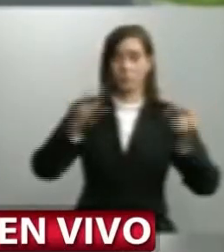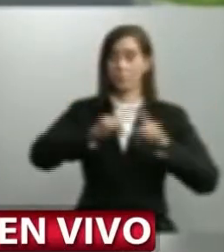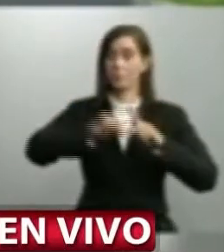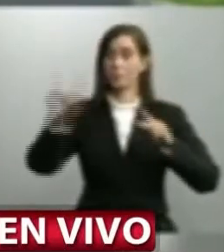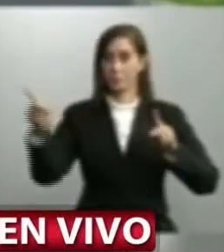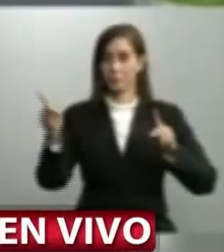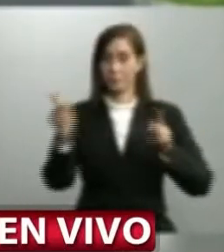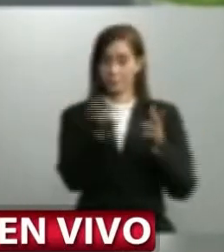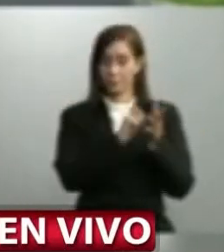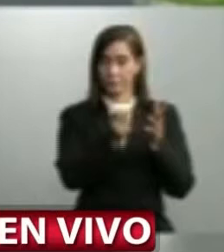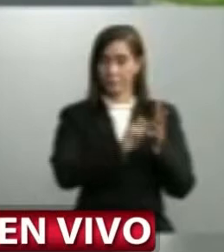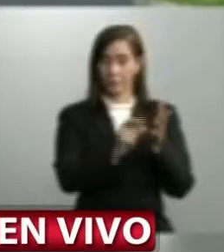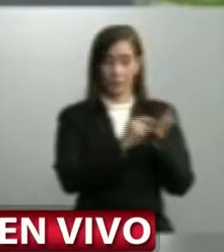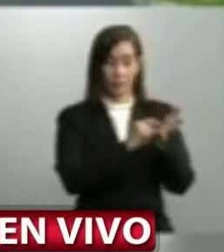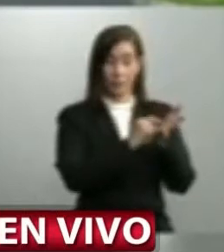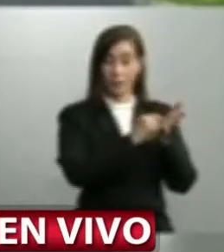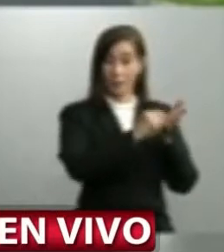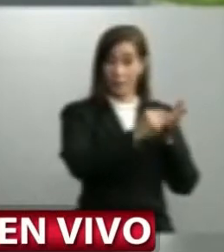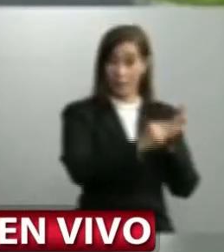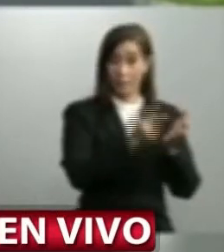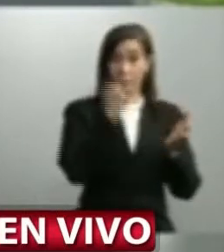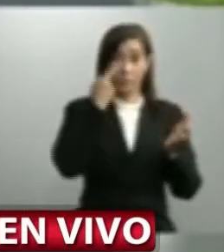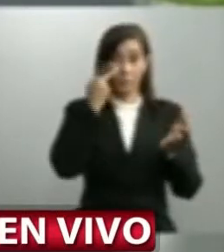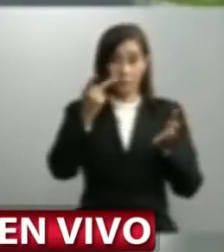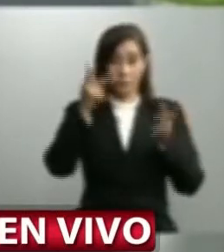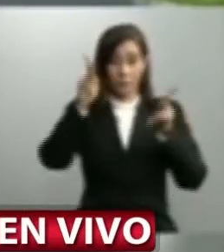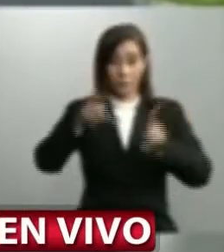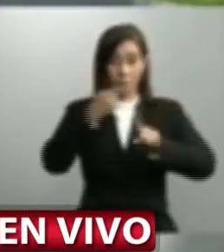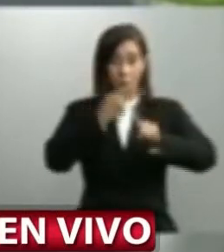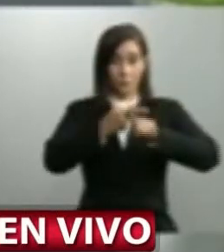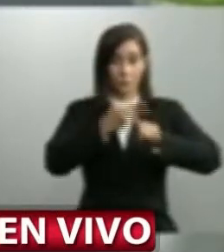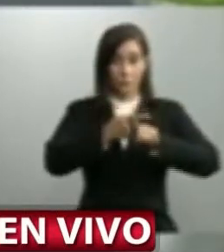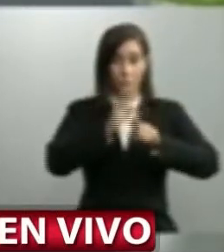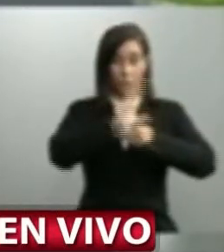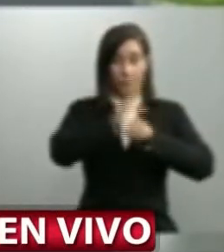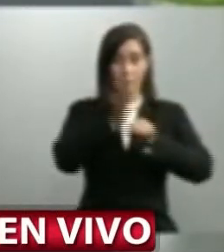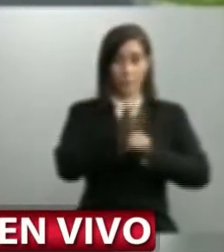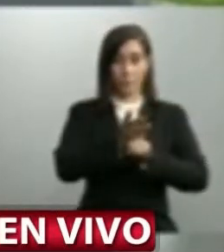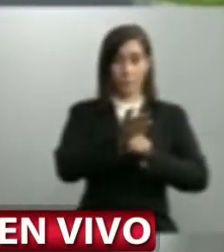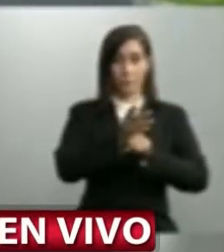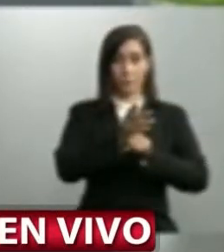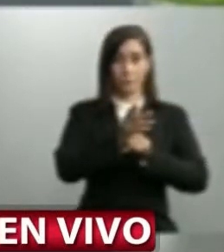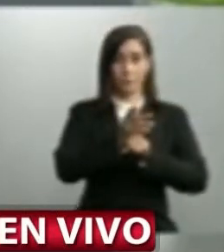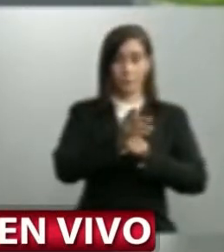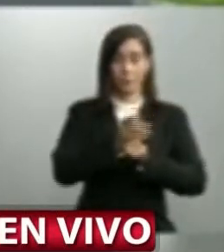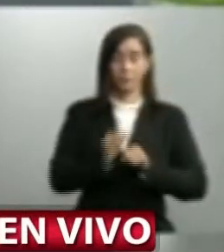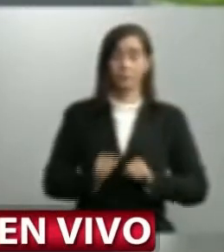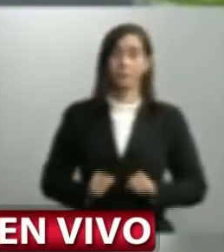a seguir en el manejo de los casos. Igualmente,